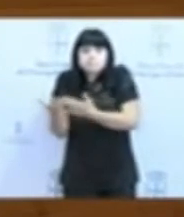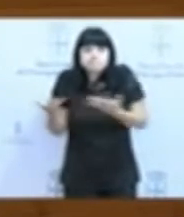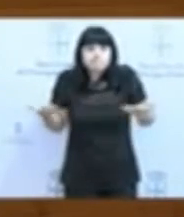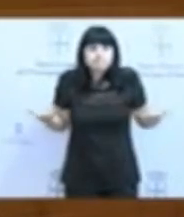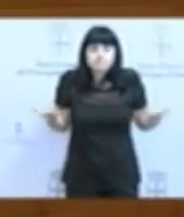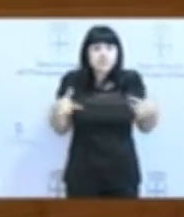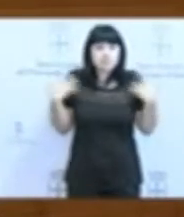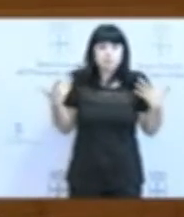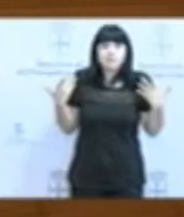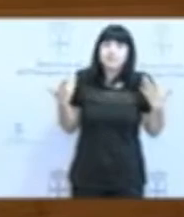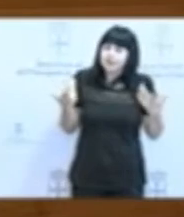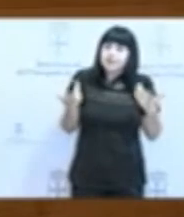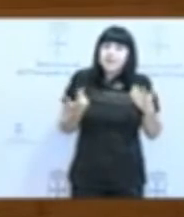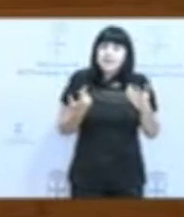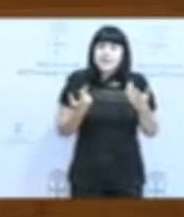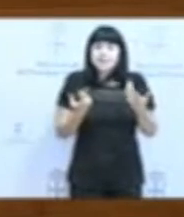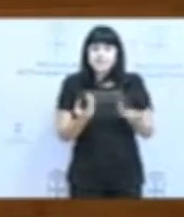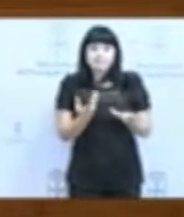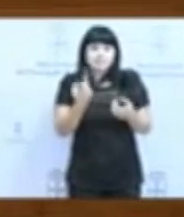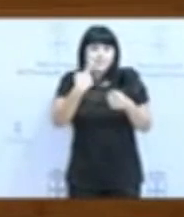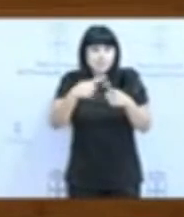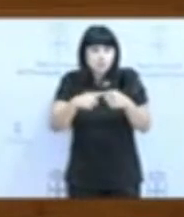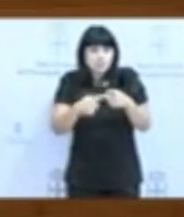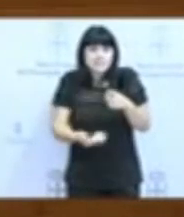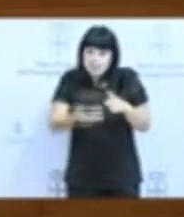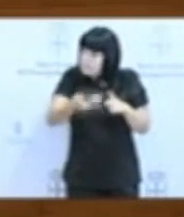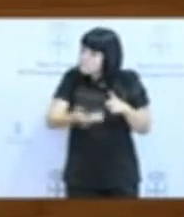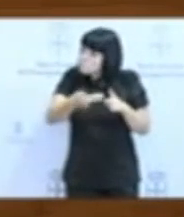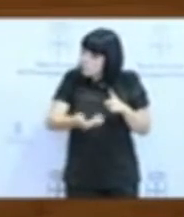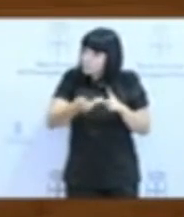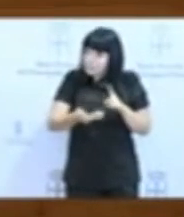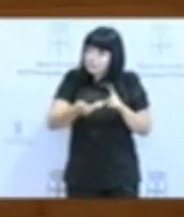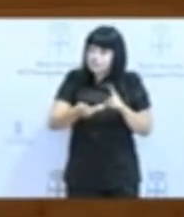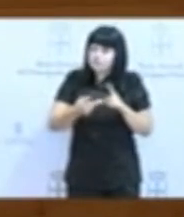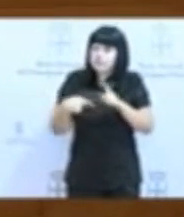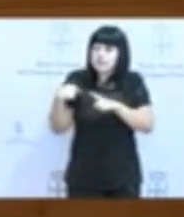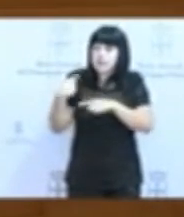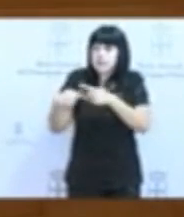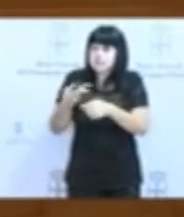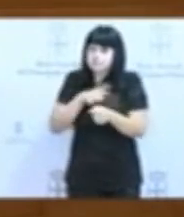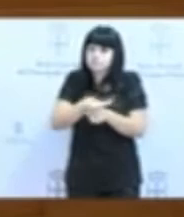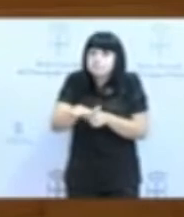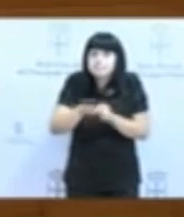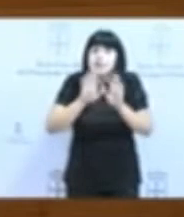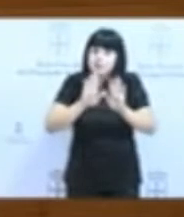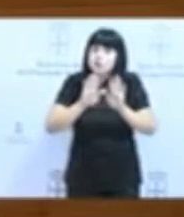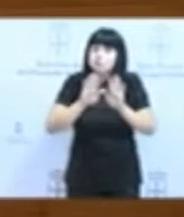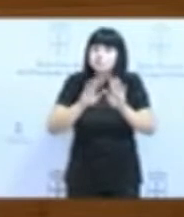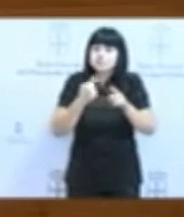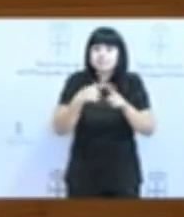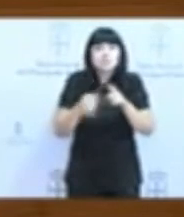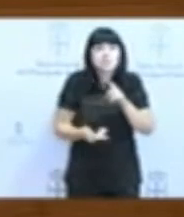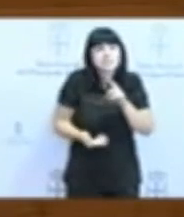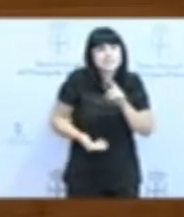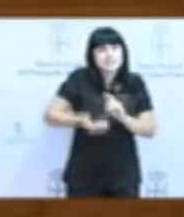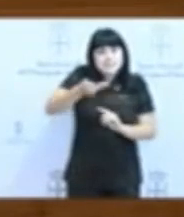gestos son importantes. Los gestos no son todo, no determinan todo el sentido de lo que pasa, pero son muy importantes. Son